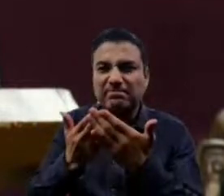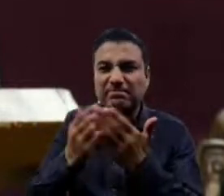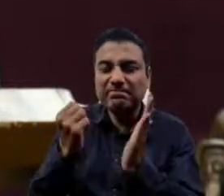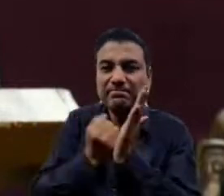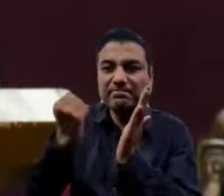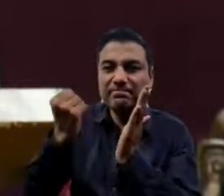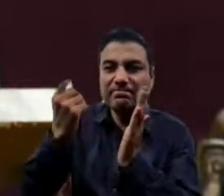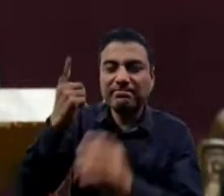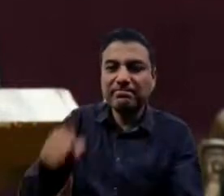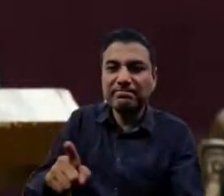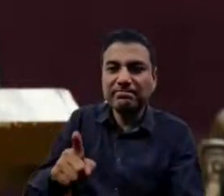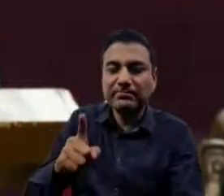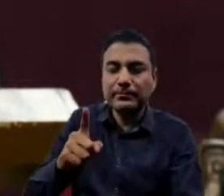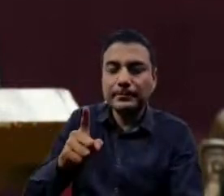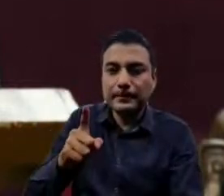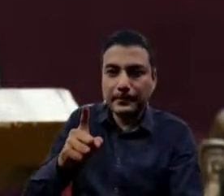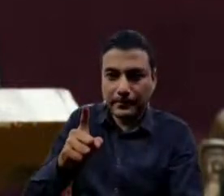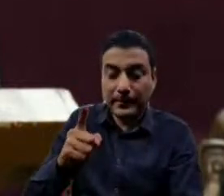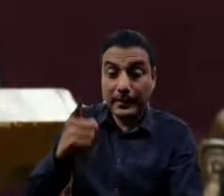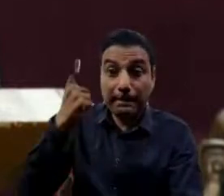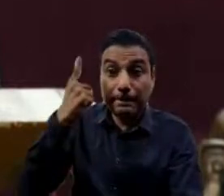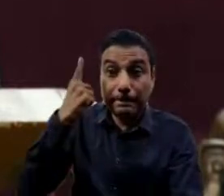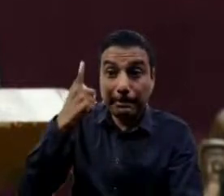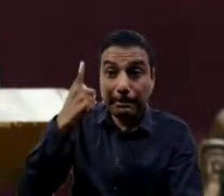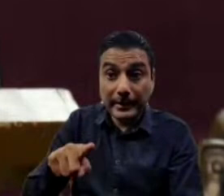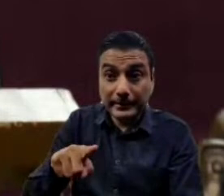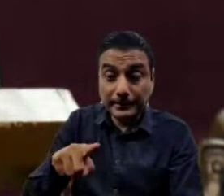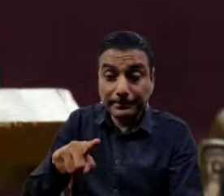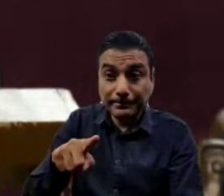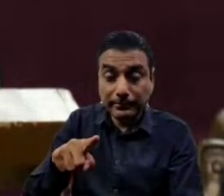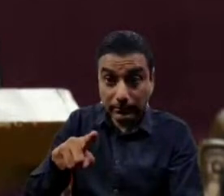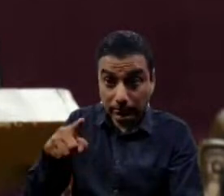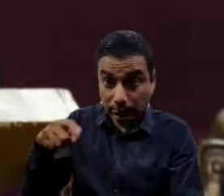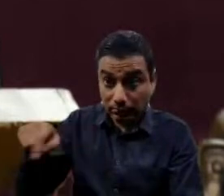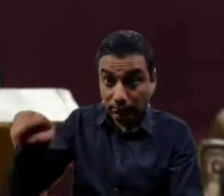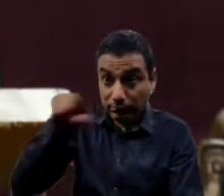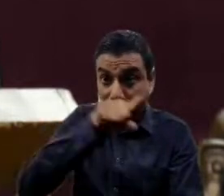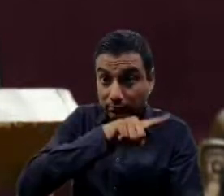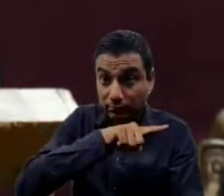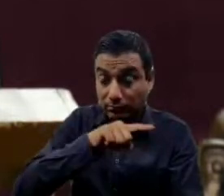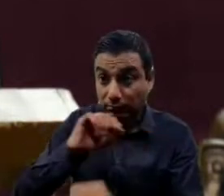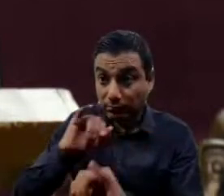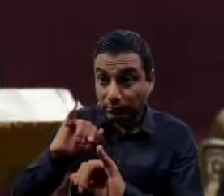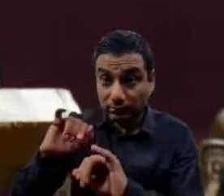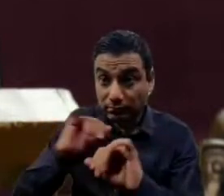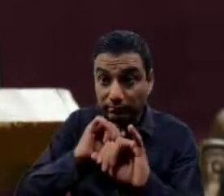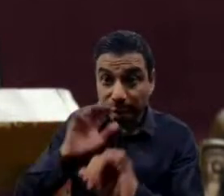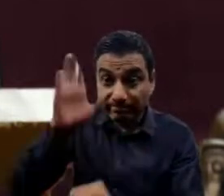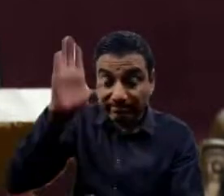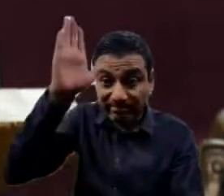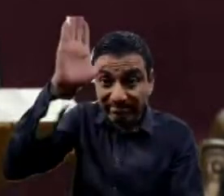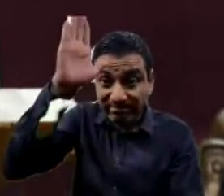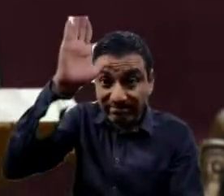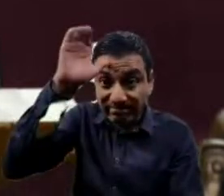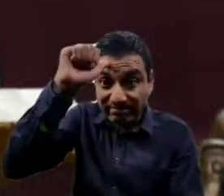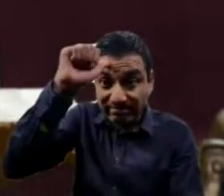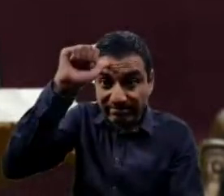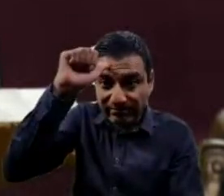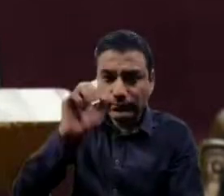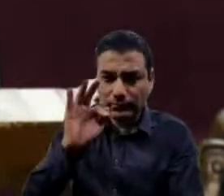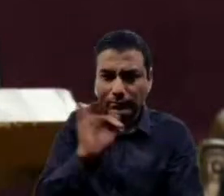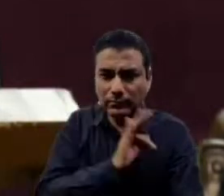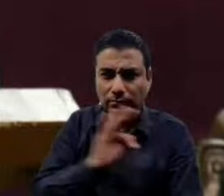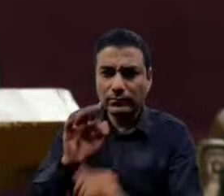de decreto para que de tenerse por correcto y adecuado se nutra de los aportes que en su caso realicen los diversos